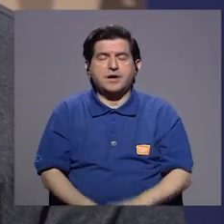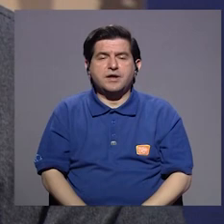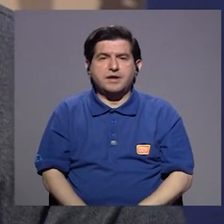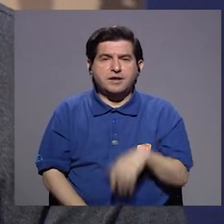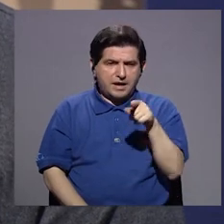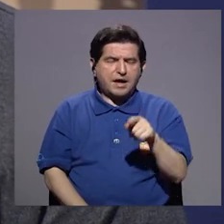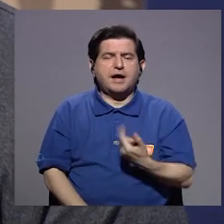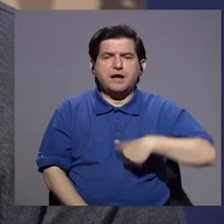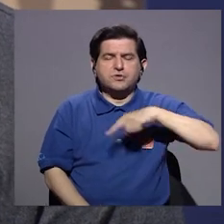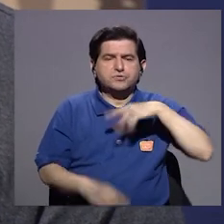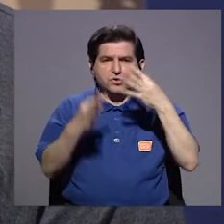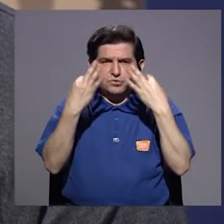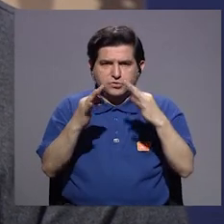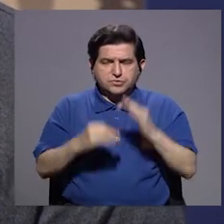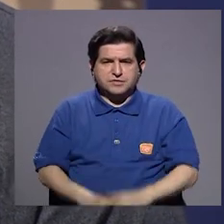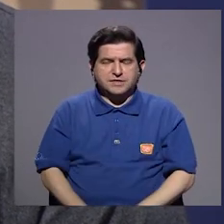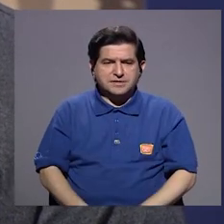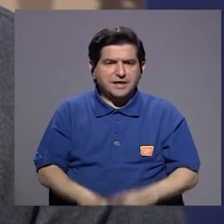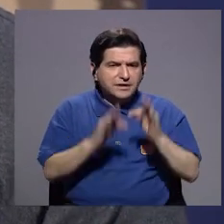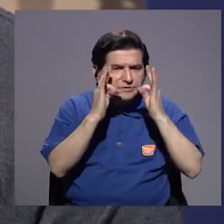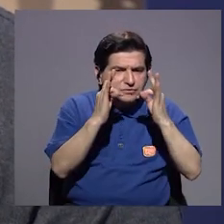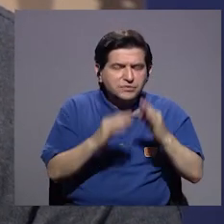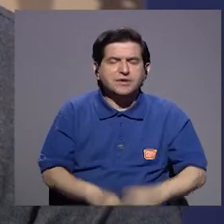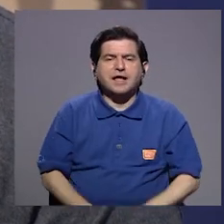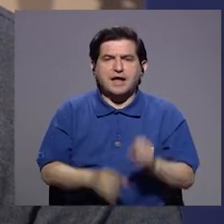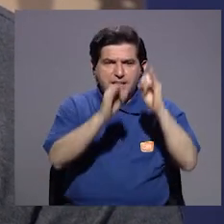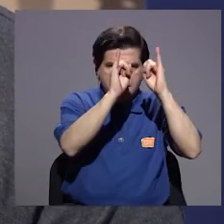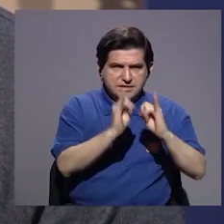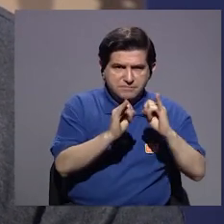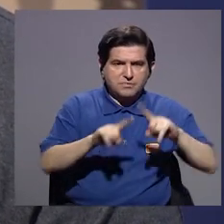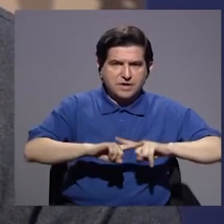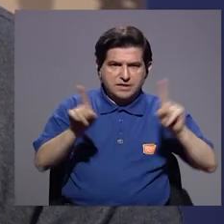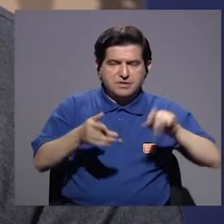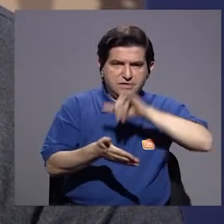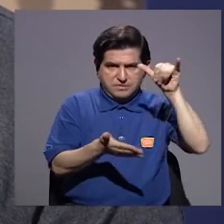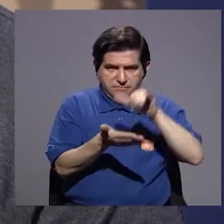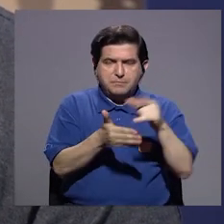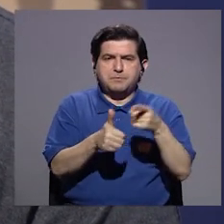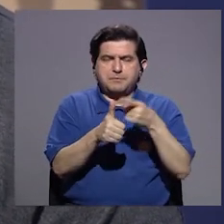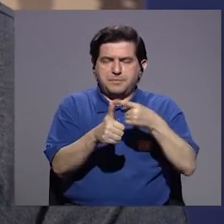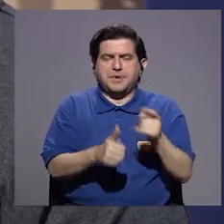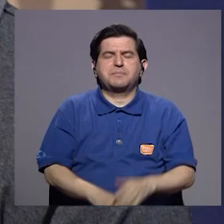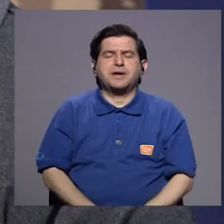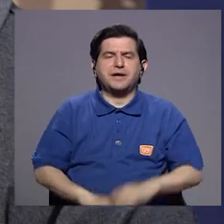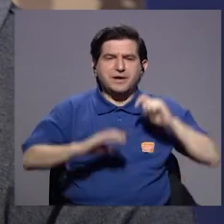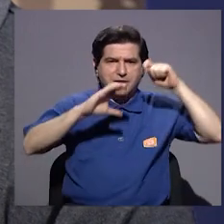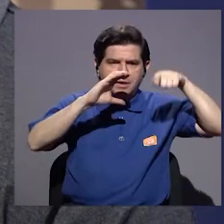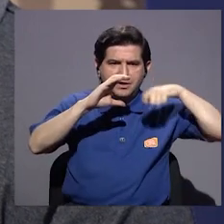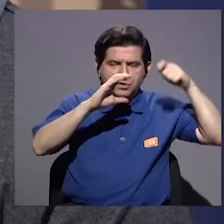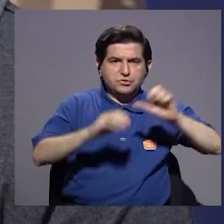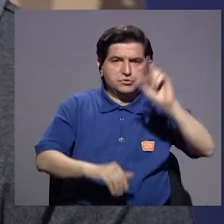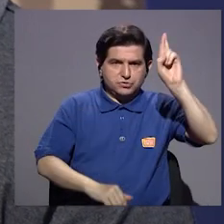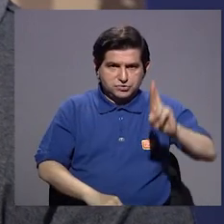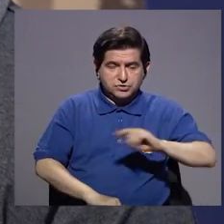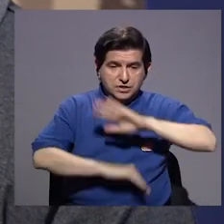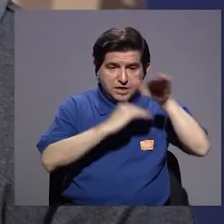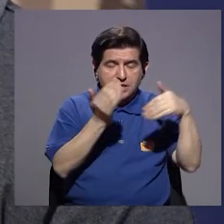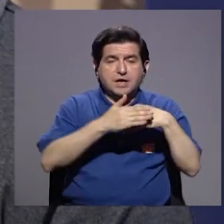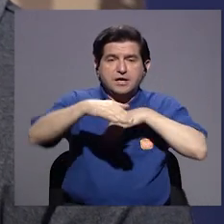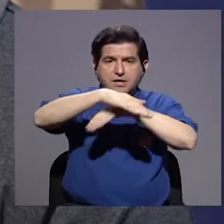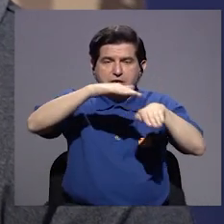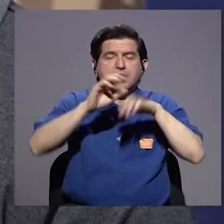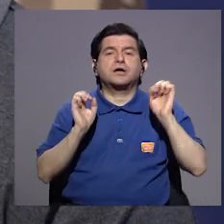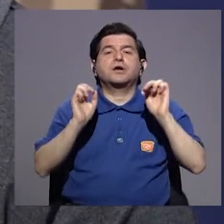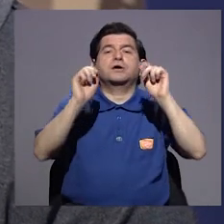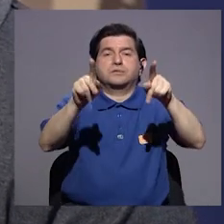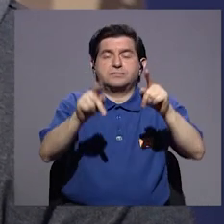curaduría que fuera totalmente individual a la de San José. Primero pensando en ofrecer cine costarricense, que todas las sedes tuvieran